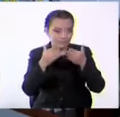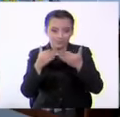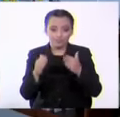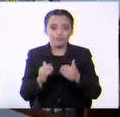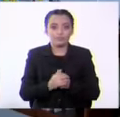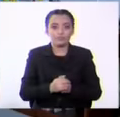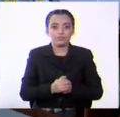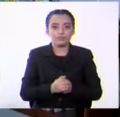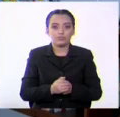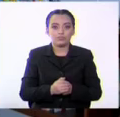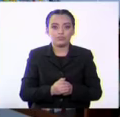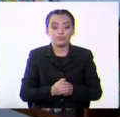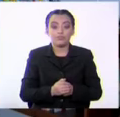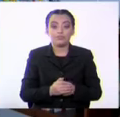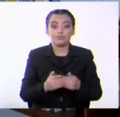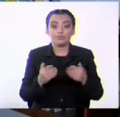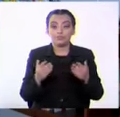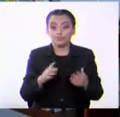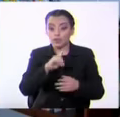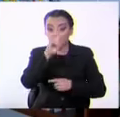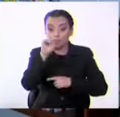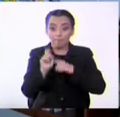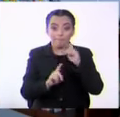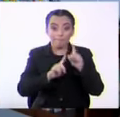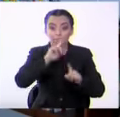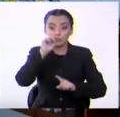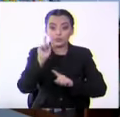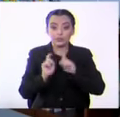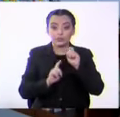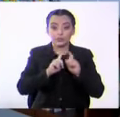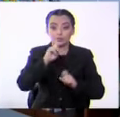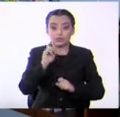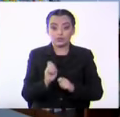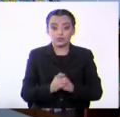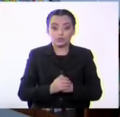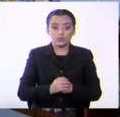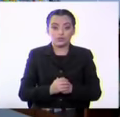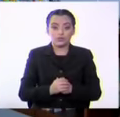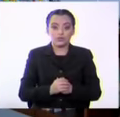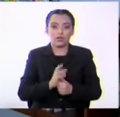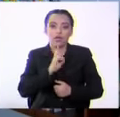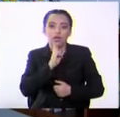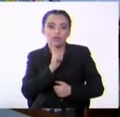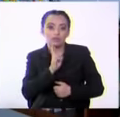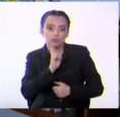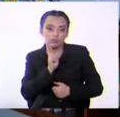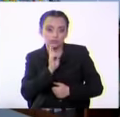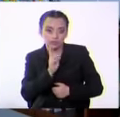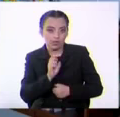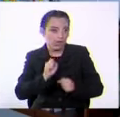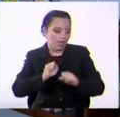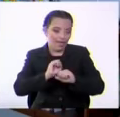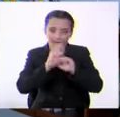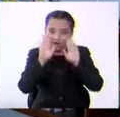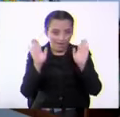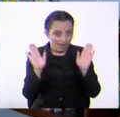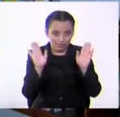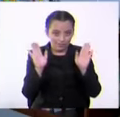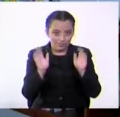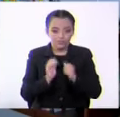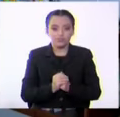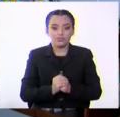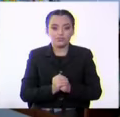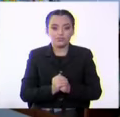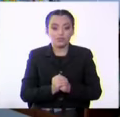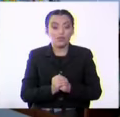Bueno, aunque se trataron de muchas preguntas, la verdad es que las respuestas son obvias. Lo que pasaría es que